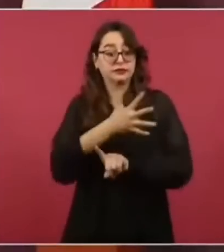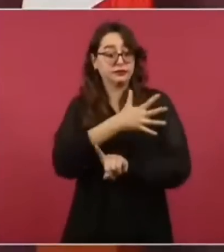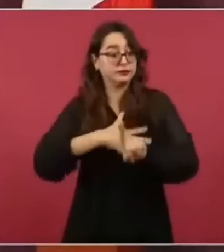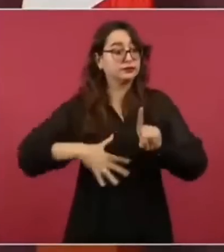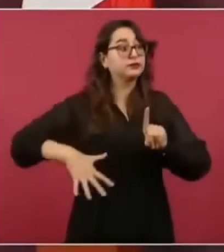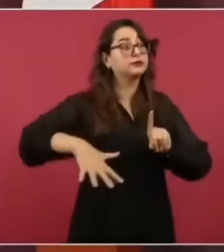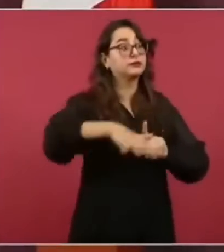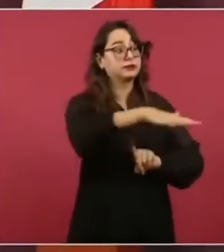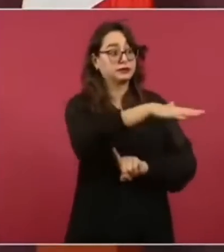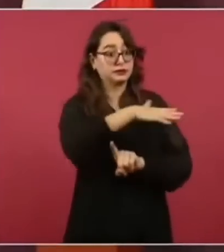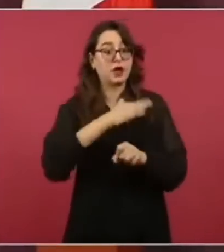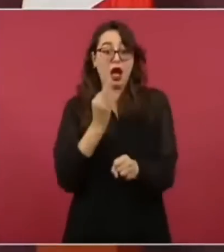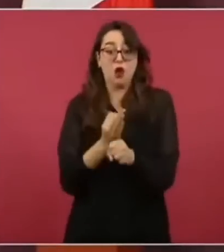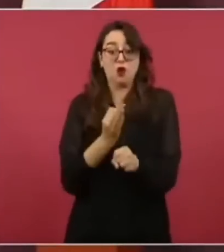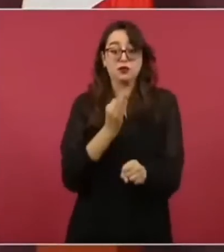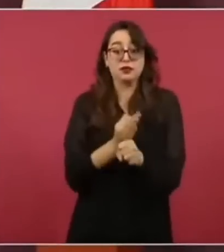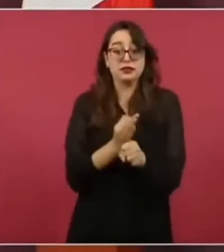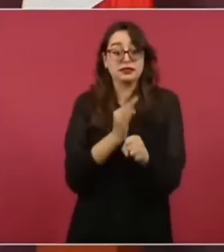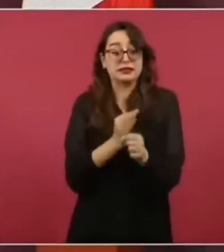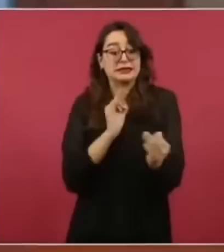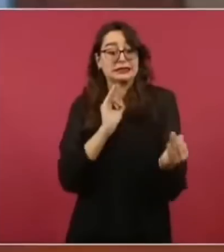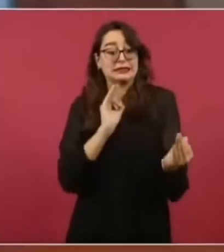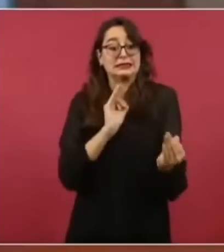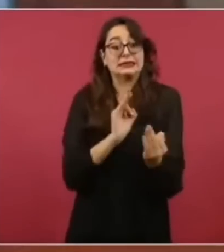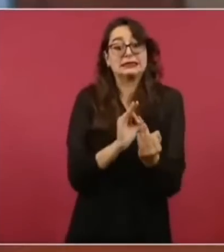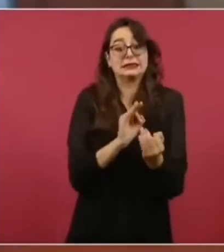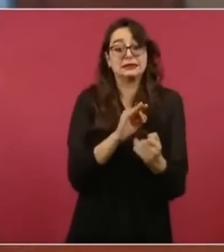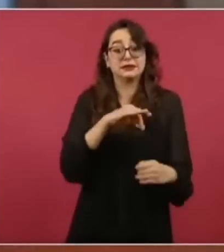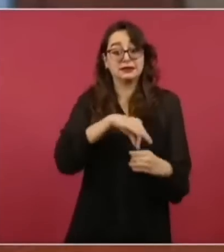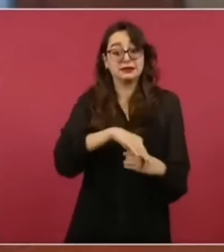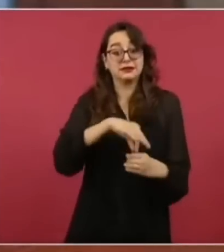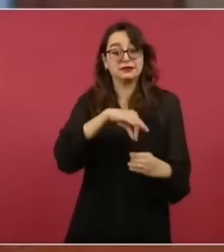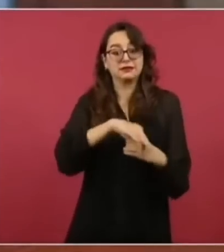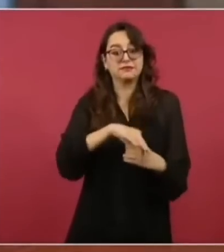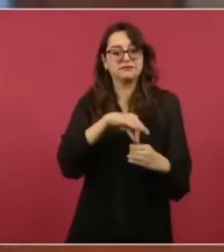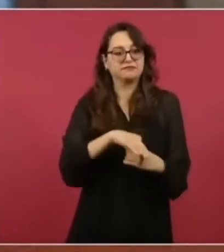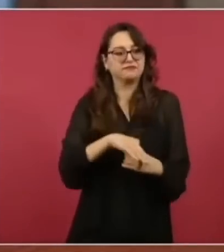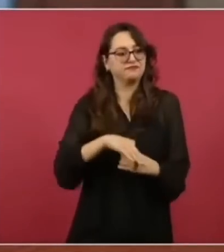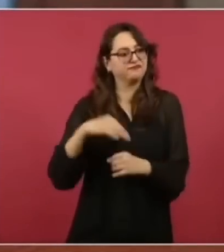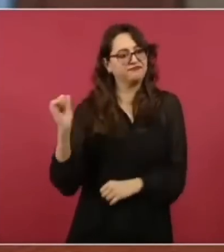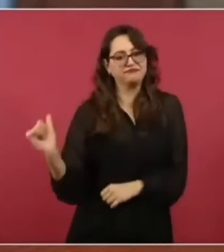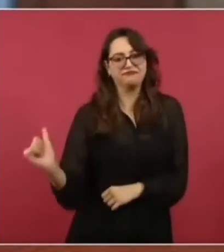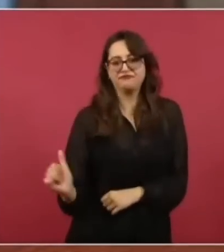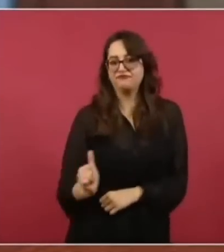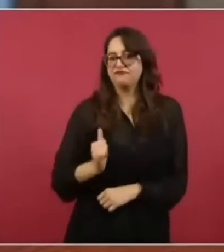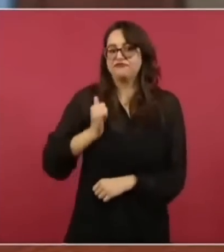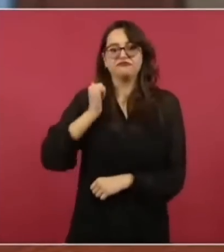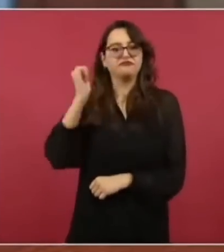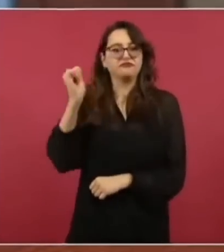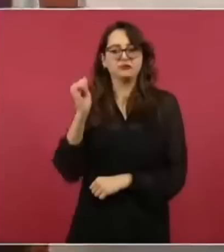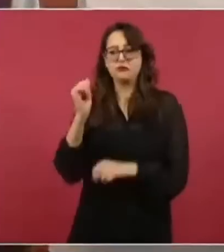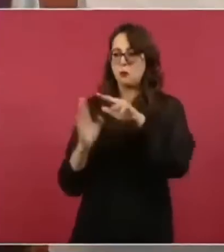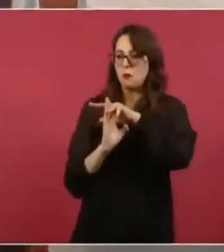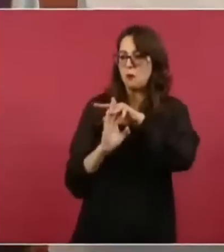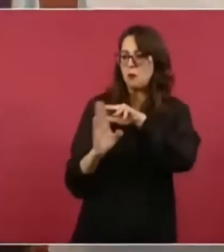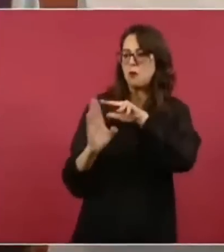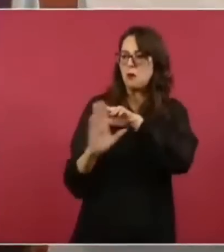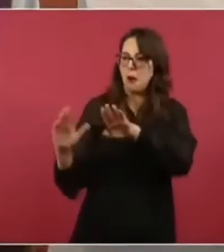América. La actual campaña contra migrantes en este